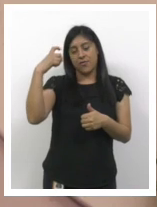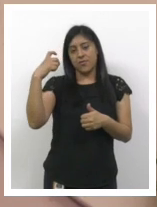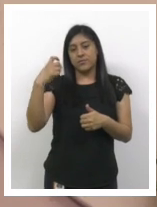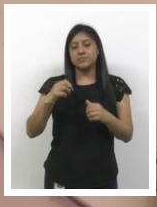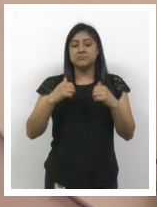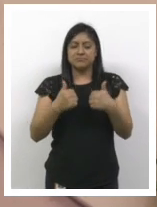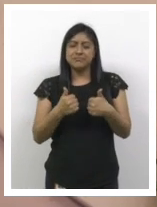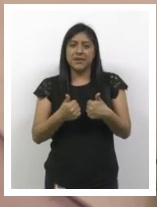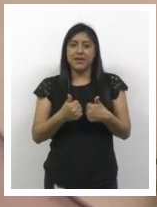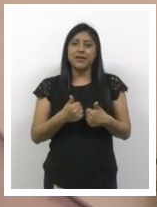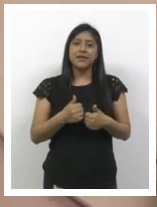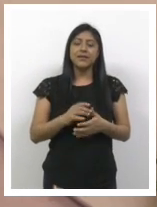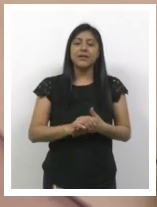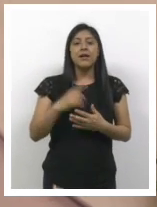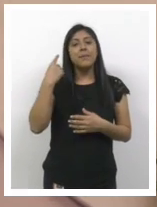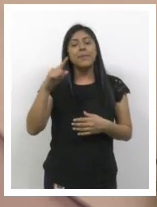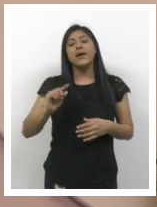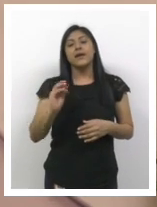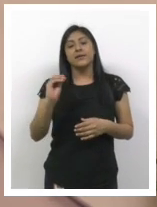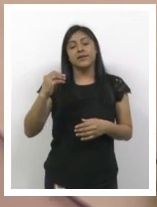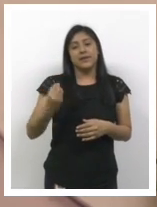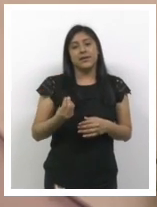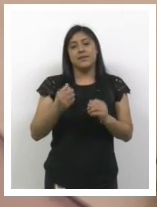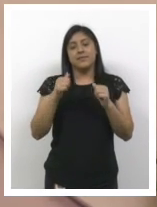pues, por lo menos hacer bien mi trabajo, ¿verdad?